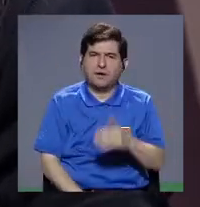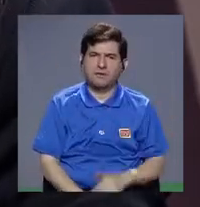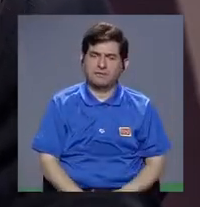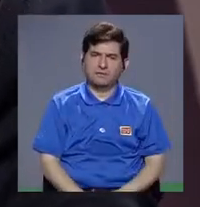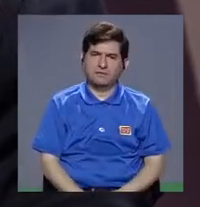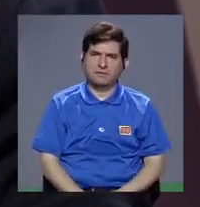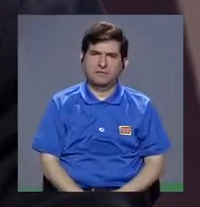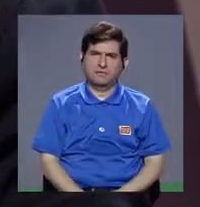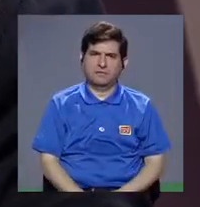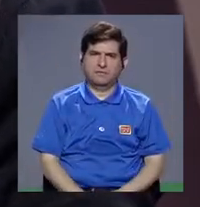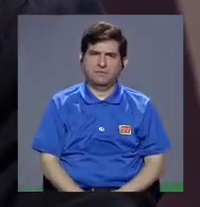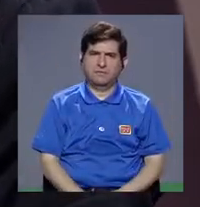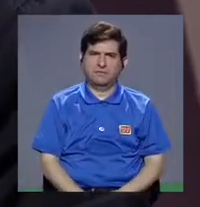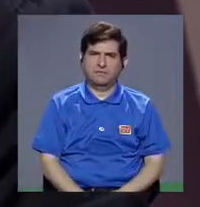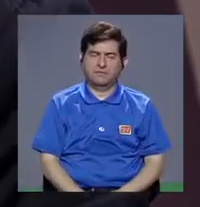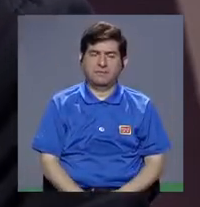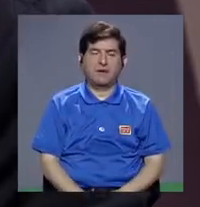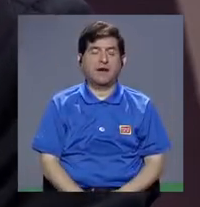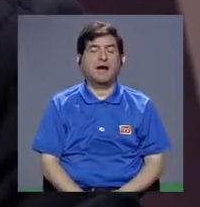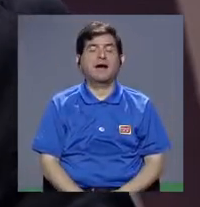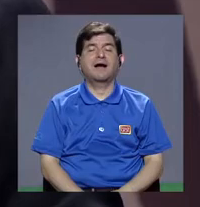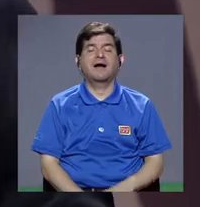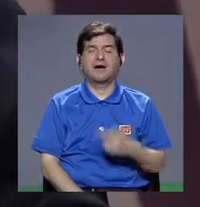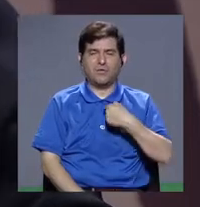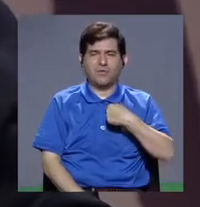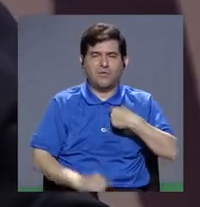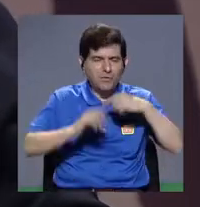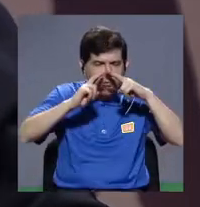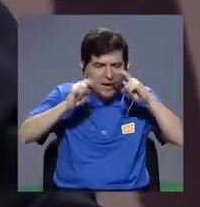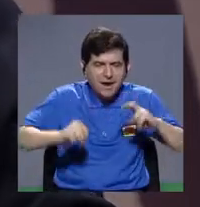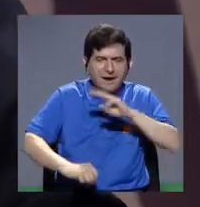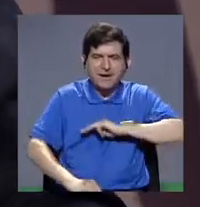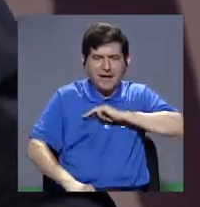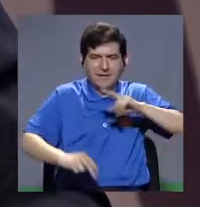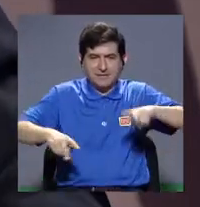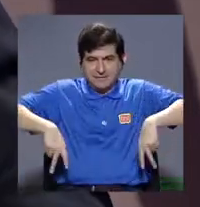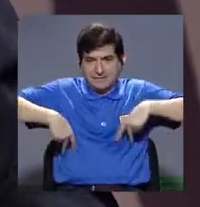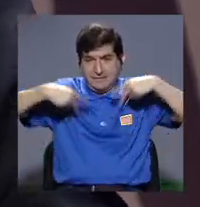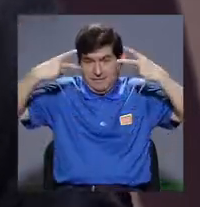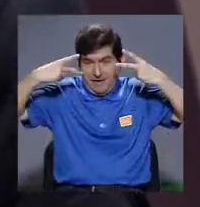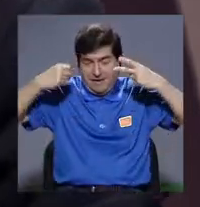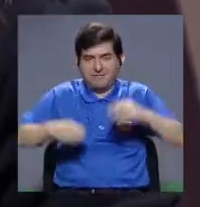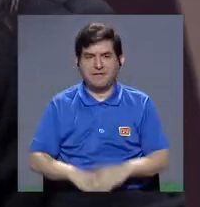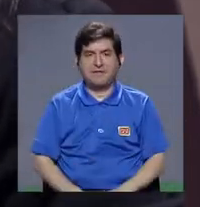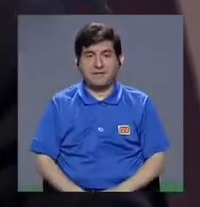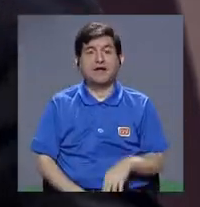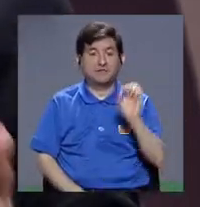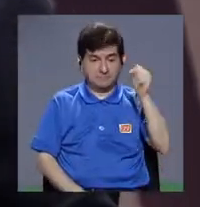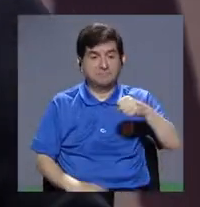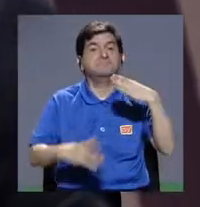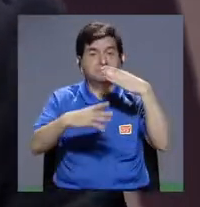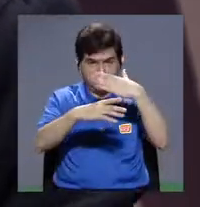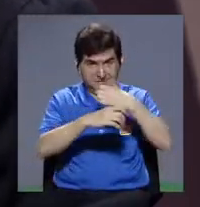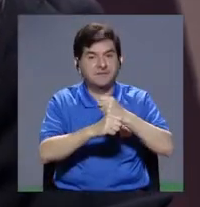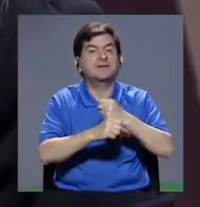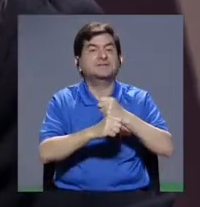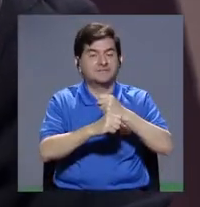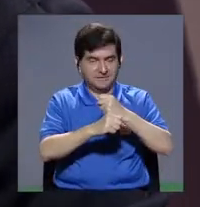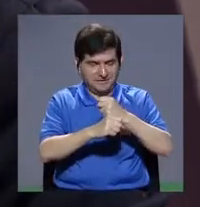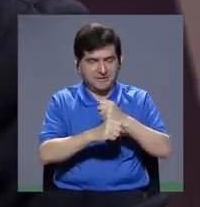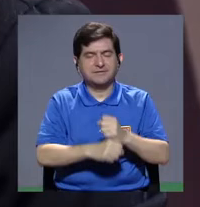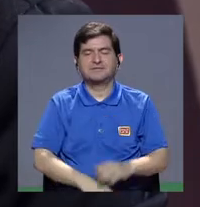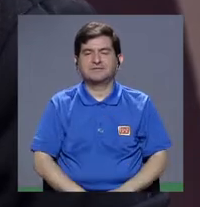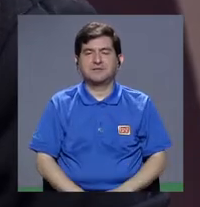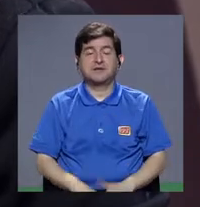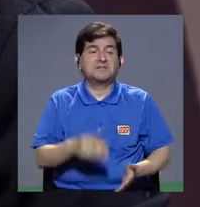porque la contabilidad moral que uno hace en algún momento de la vida que se hace verdad